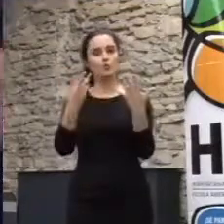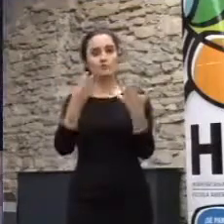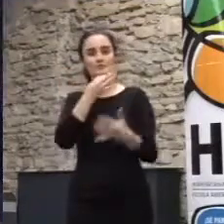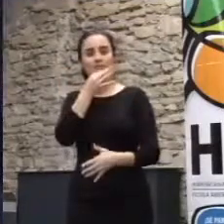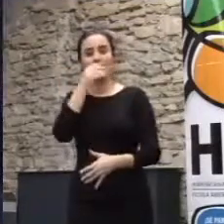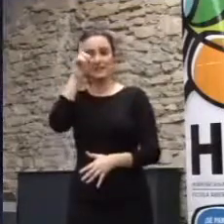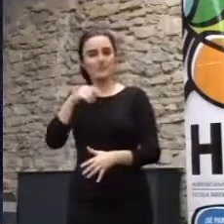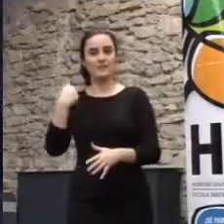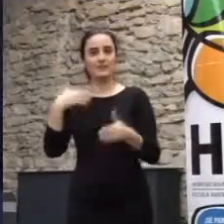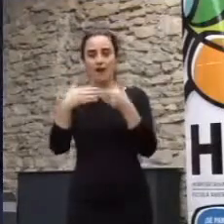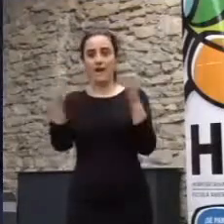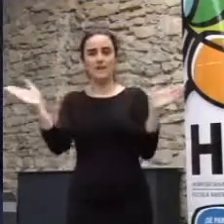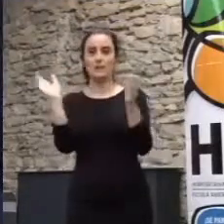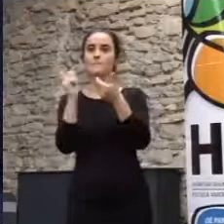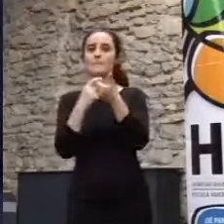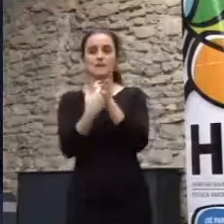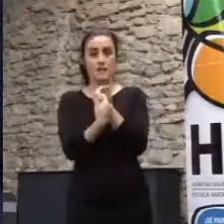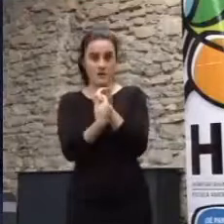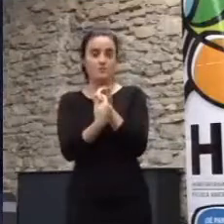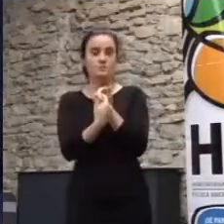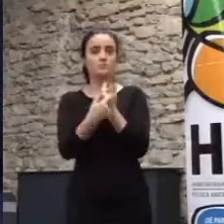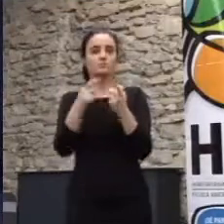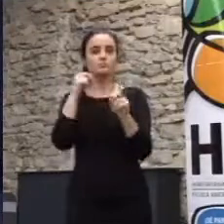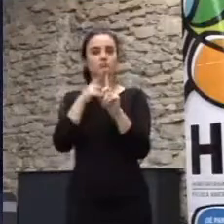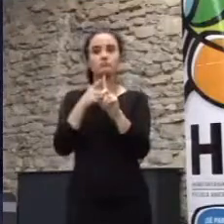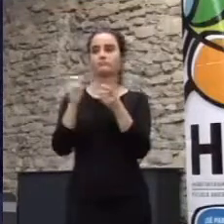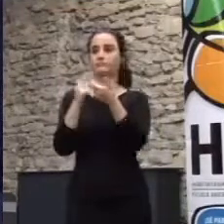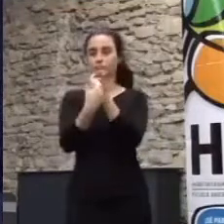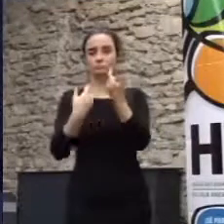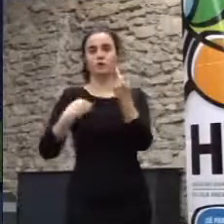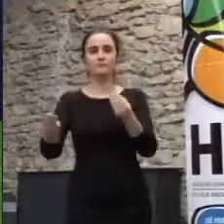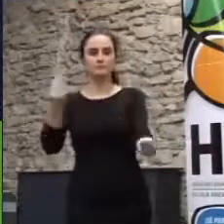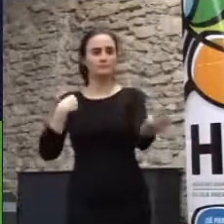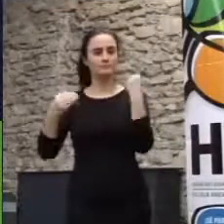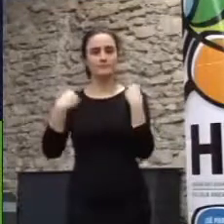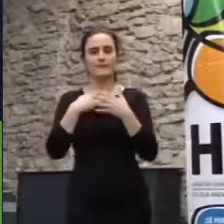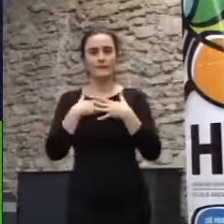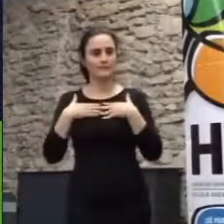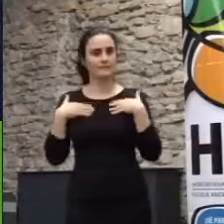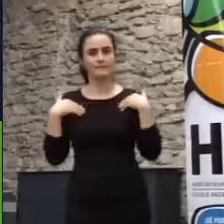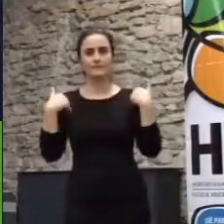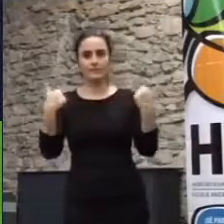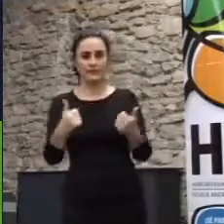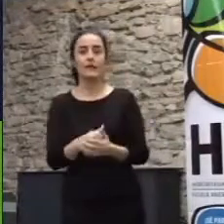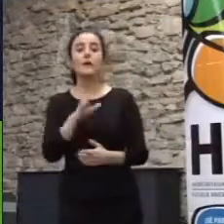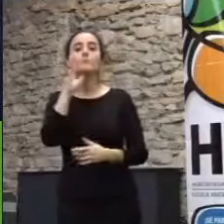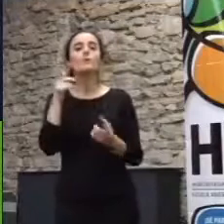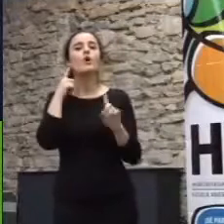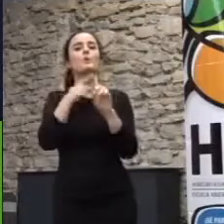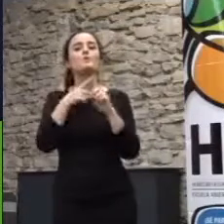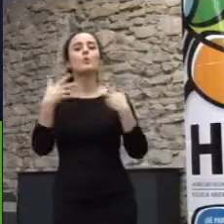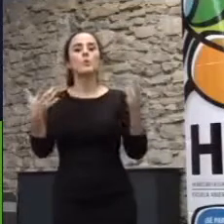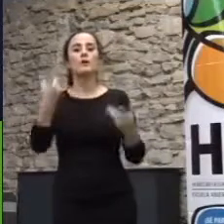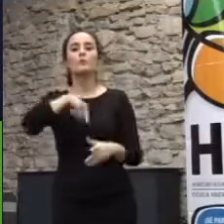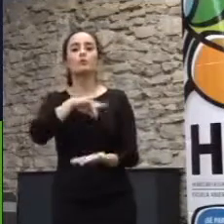también a su participación para que puedan participar y preguntar lo que consideren oportuno Porque el objetivo es que este tiempo